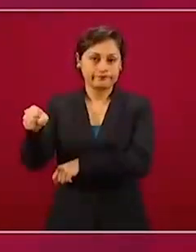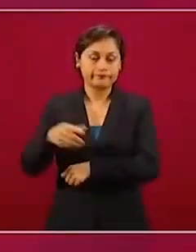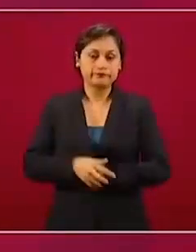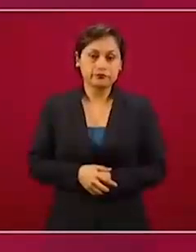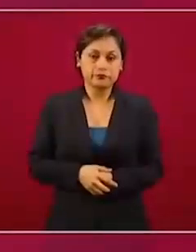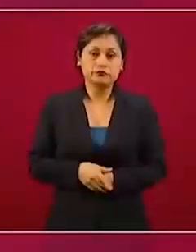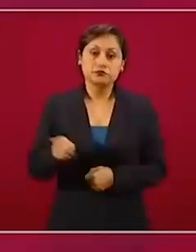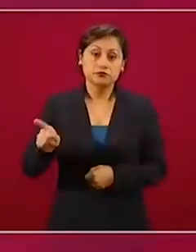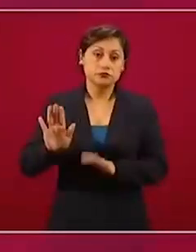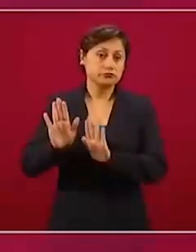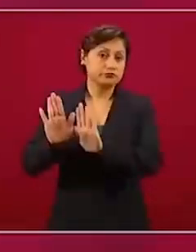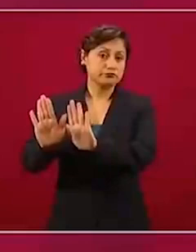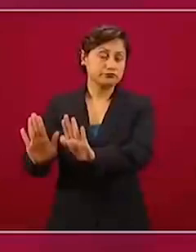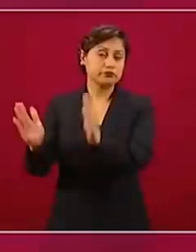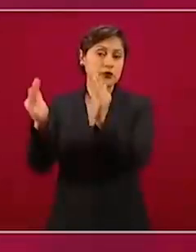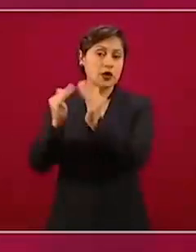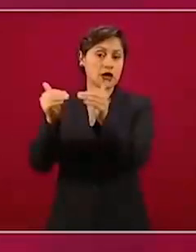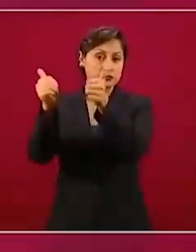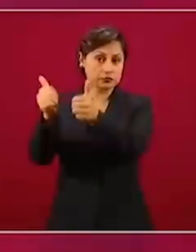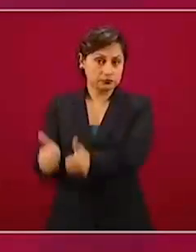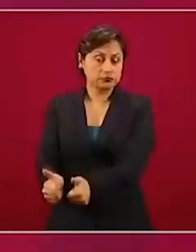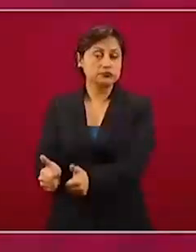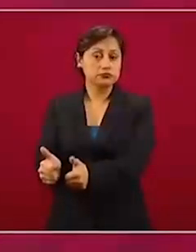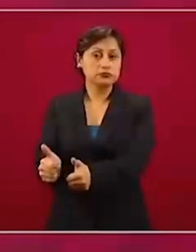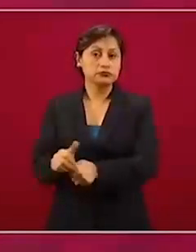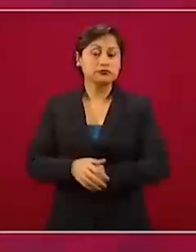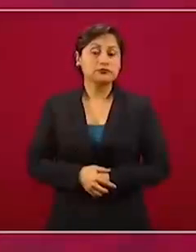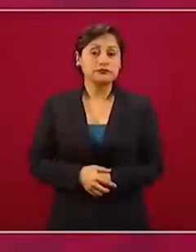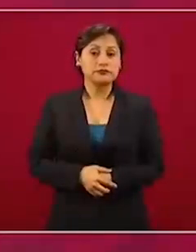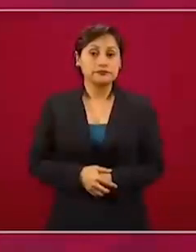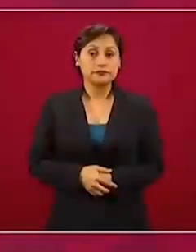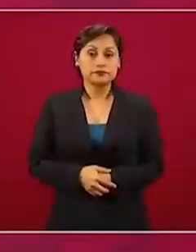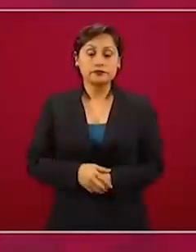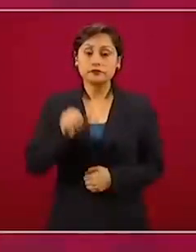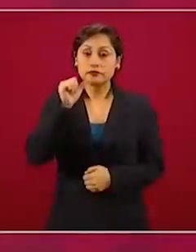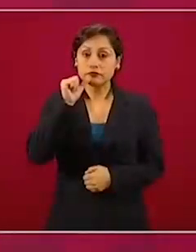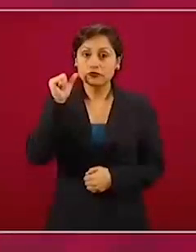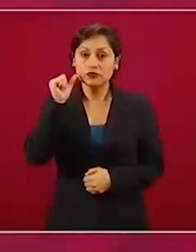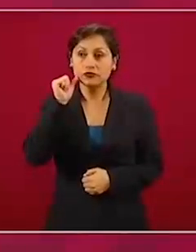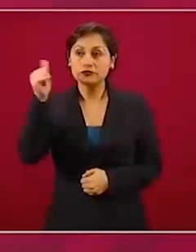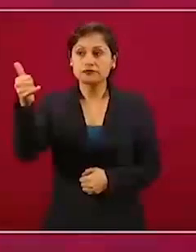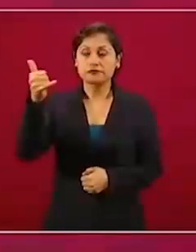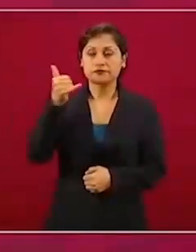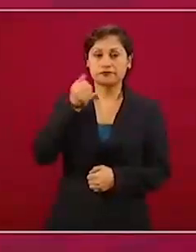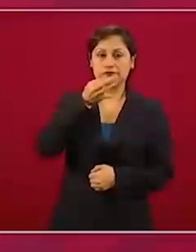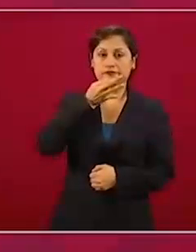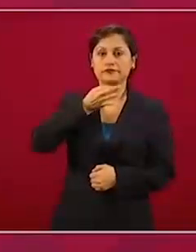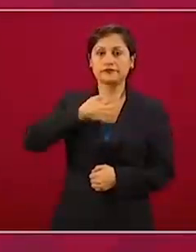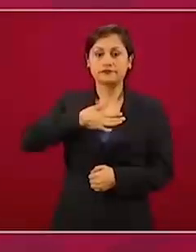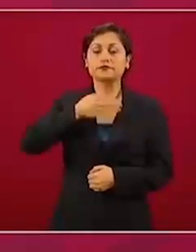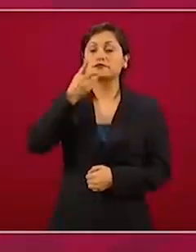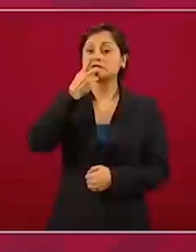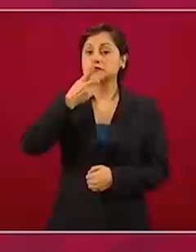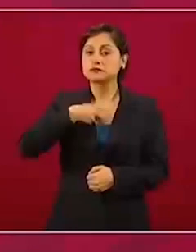recluido en su casa. Ayer nos informó, está bien.